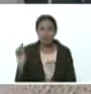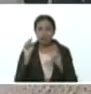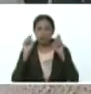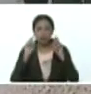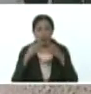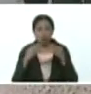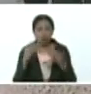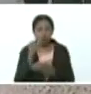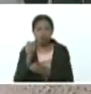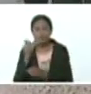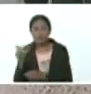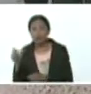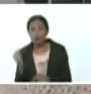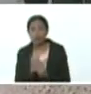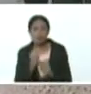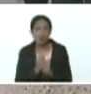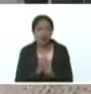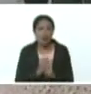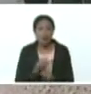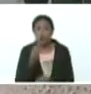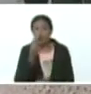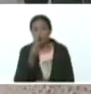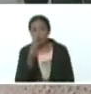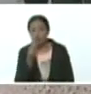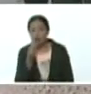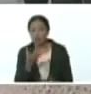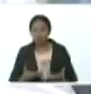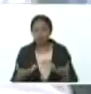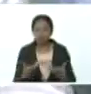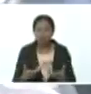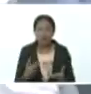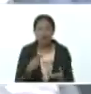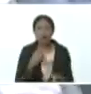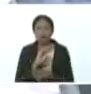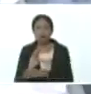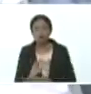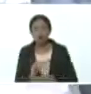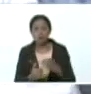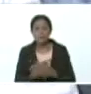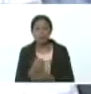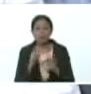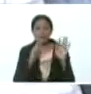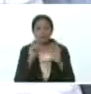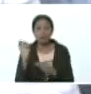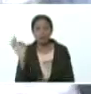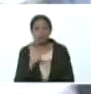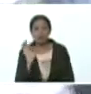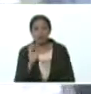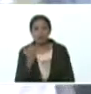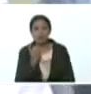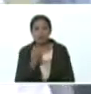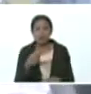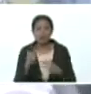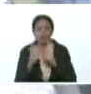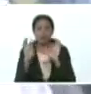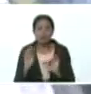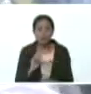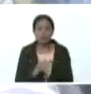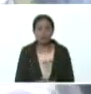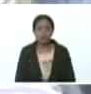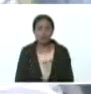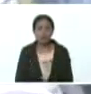que trabajan con alimentos para justamente prevenir. Más del 70% de las enfermedades transmisibles